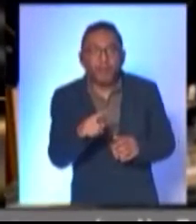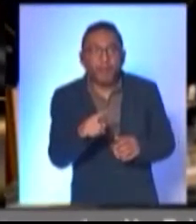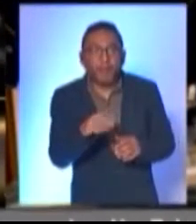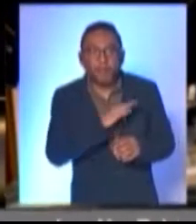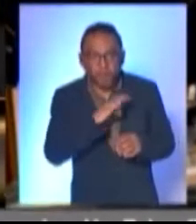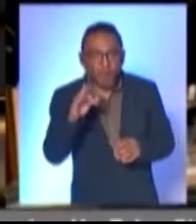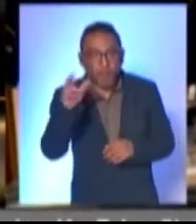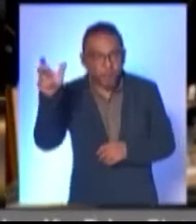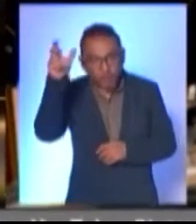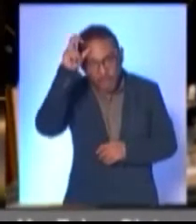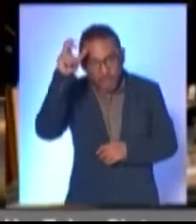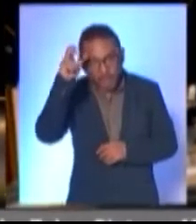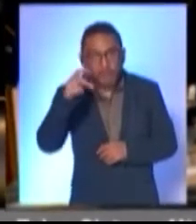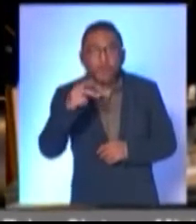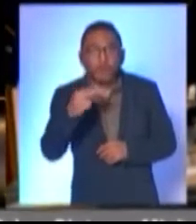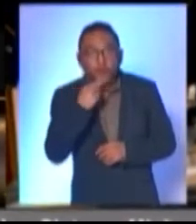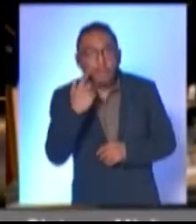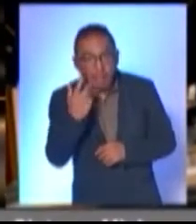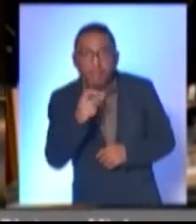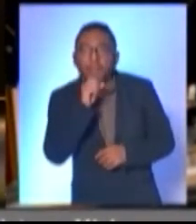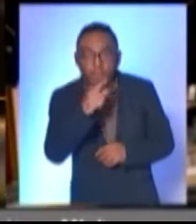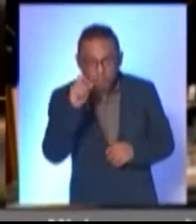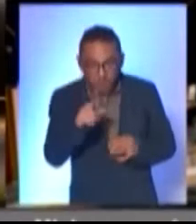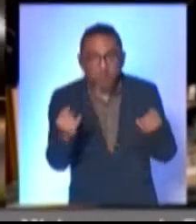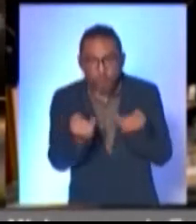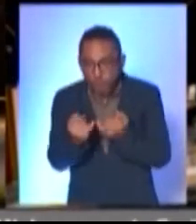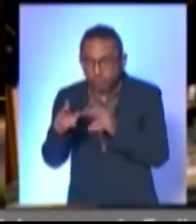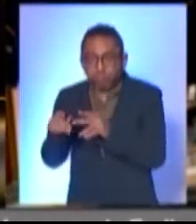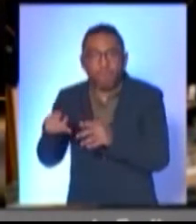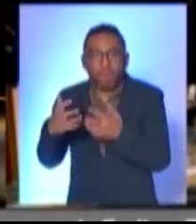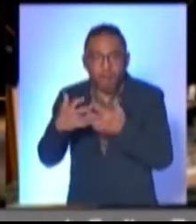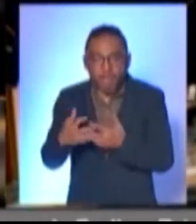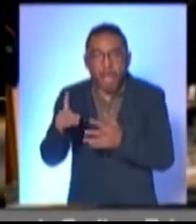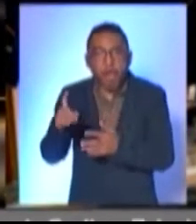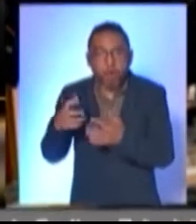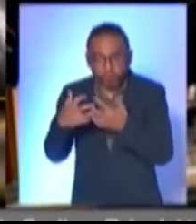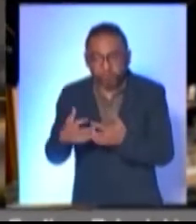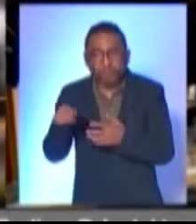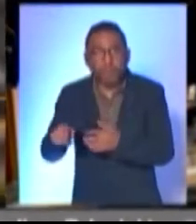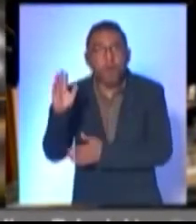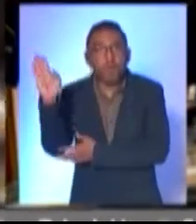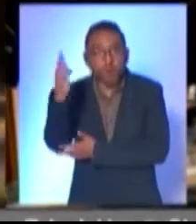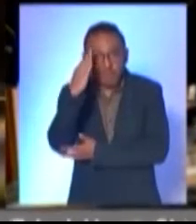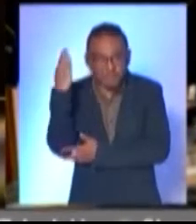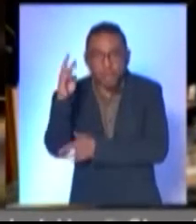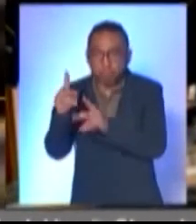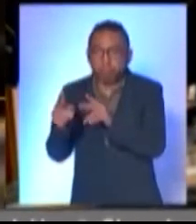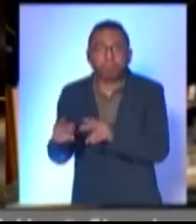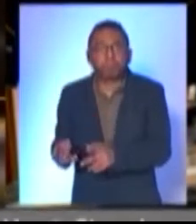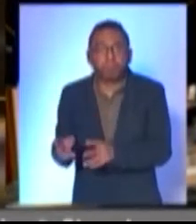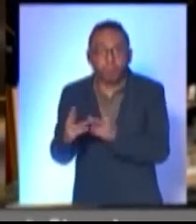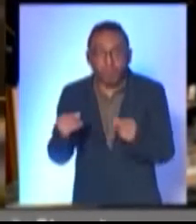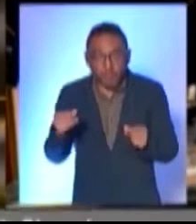cultivar el aguacate, y al mismo tiempo estamos destruyendo las fábricas de agua, que es el bosque. Para poder tener